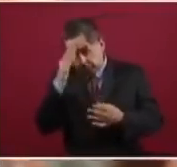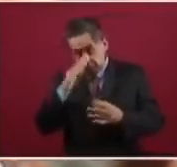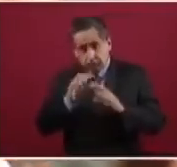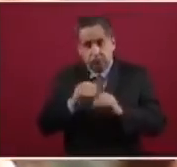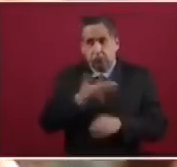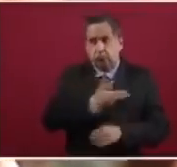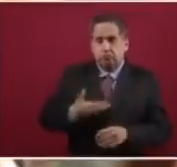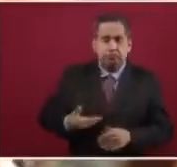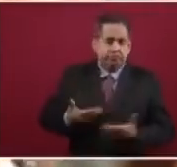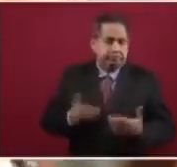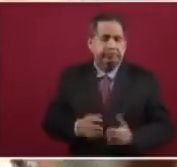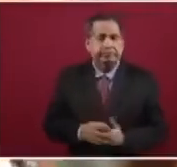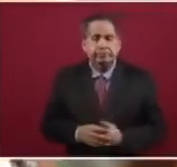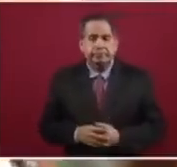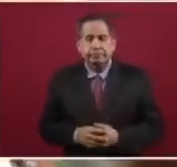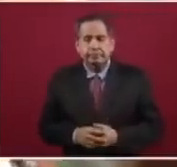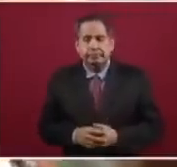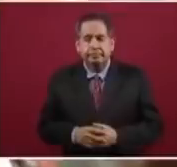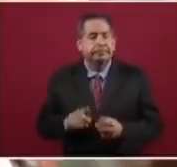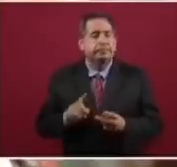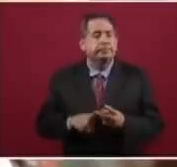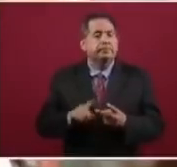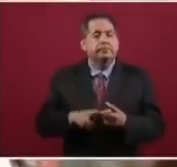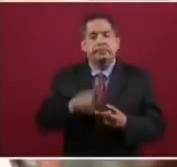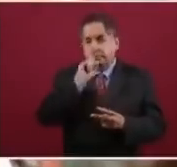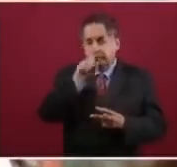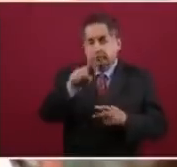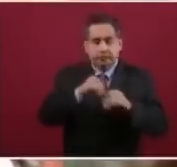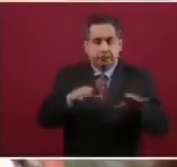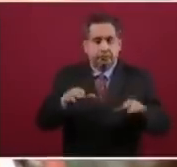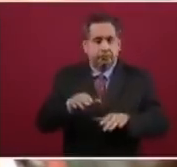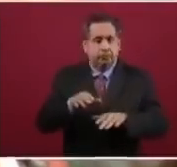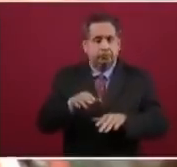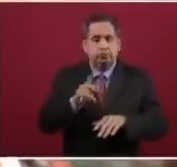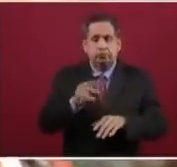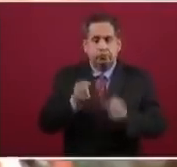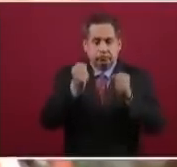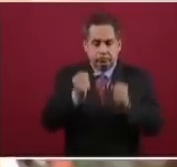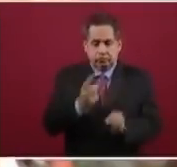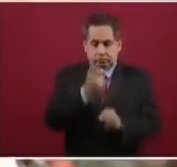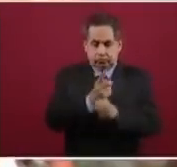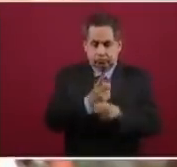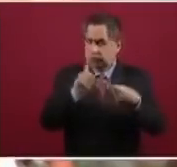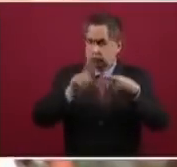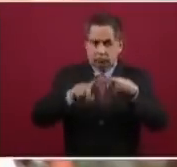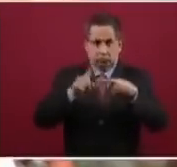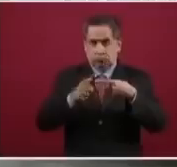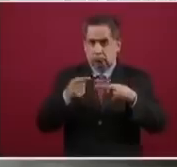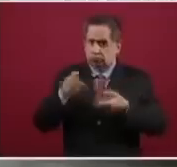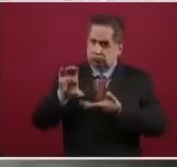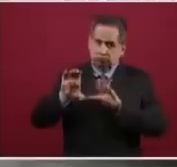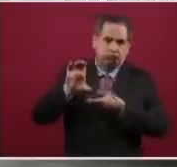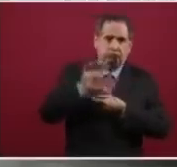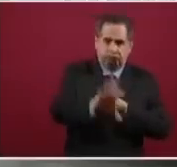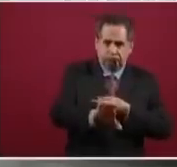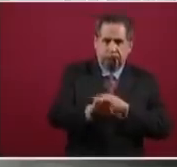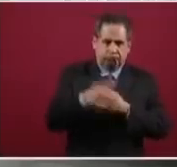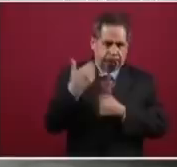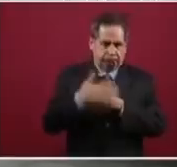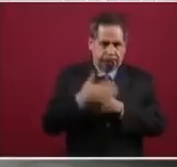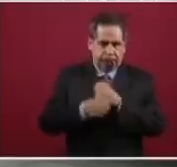presidente de acuerdo a lo informado seguridad está entre los rubros prioritarios en el presupuesto del año